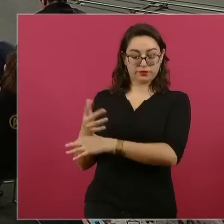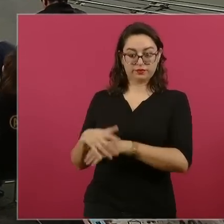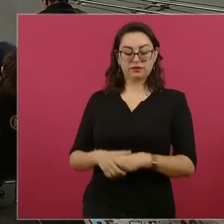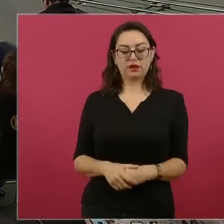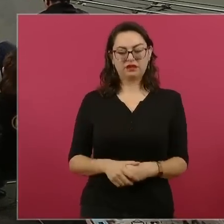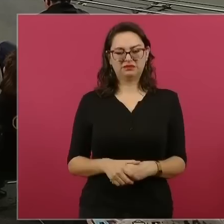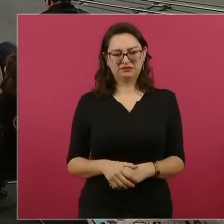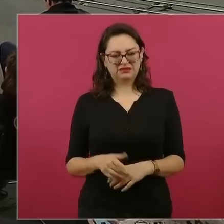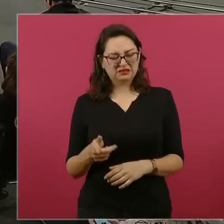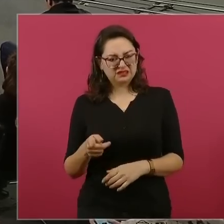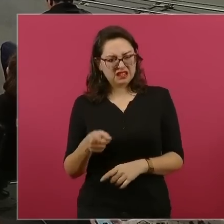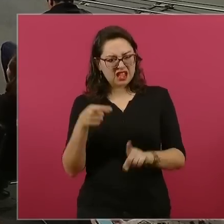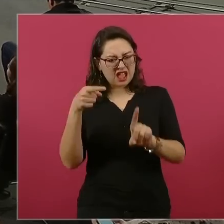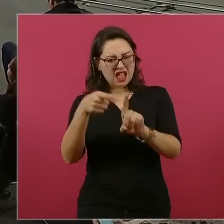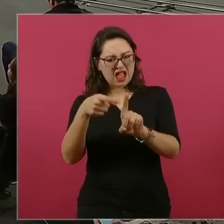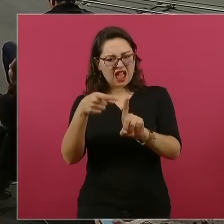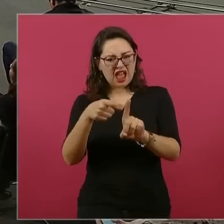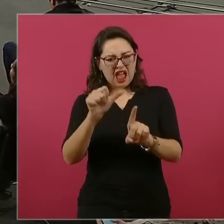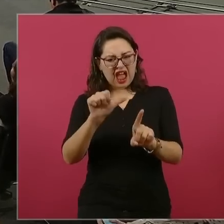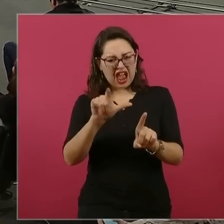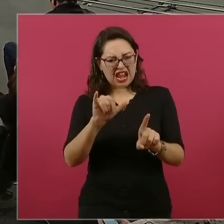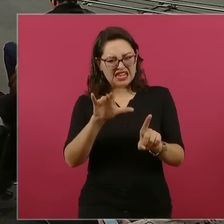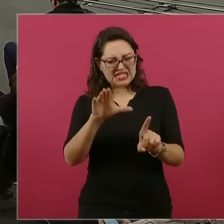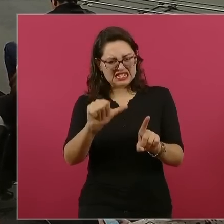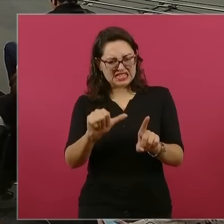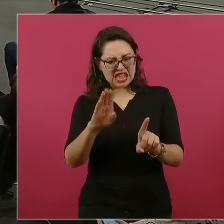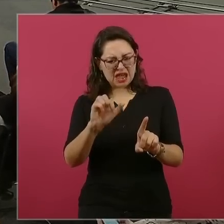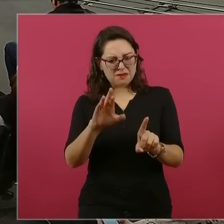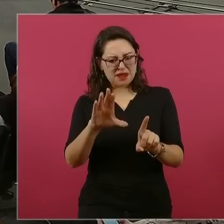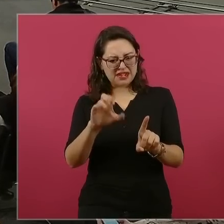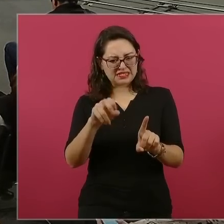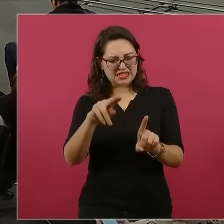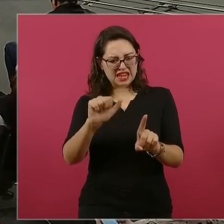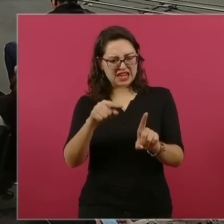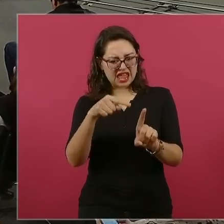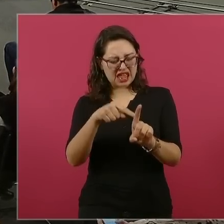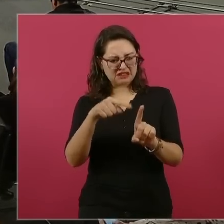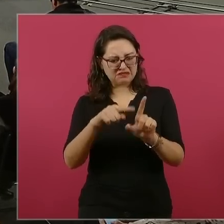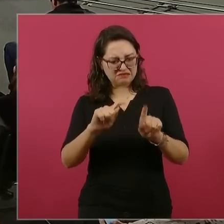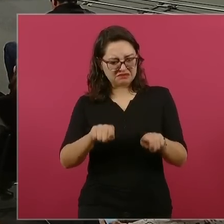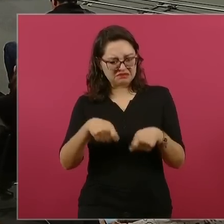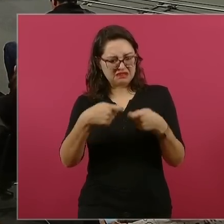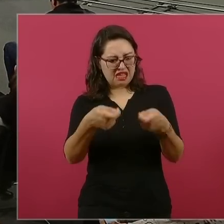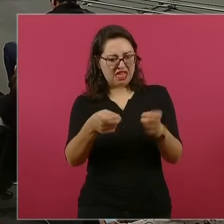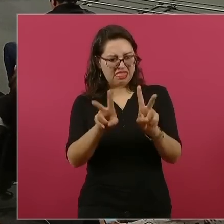más conocida en el ámbito multilateral que bilateral,